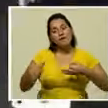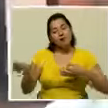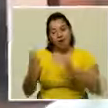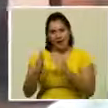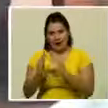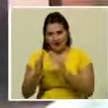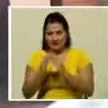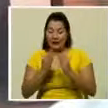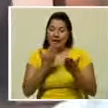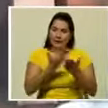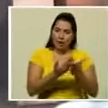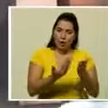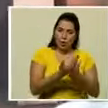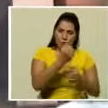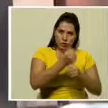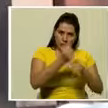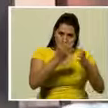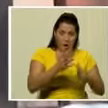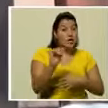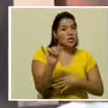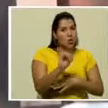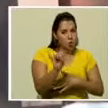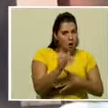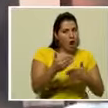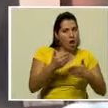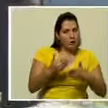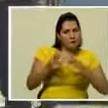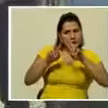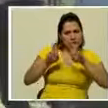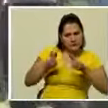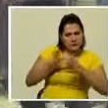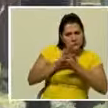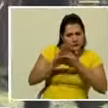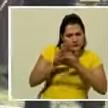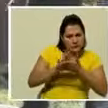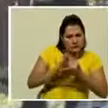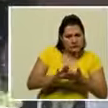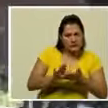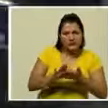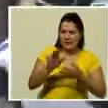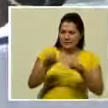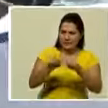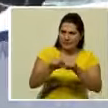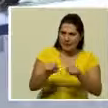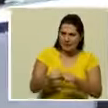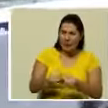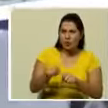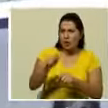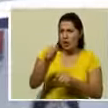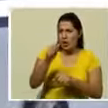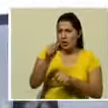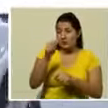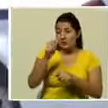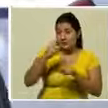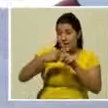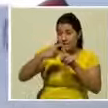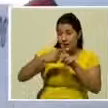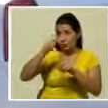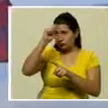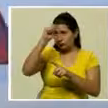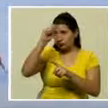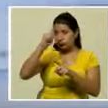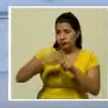los nuevos funcionarios fueron sometidos al protocolo de limpieza, la desinfección de los zapatos, les tomaron la temperatura y aplicaron los